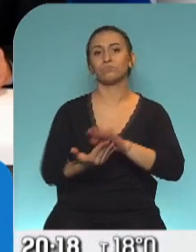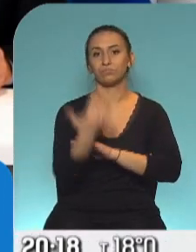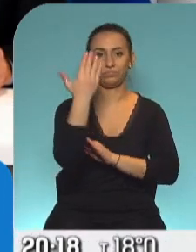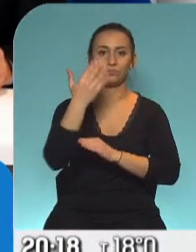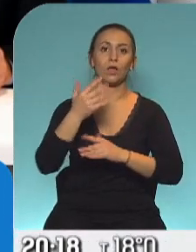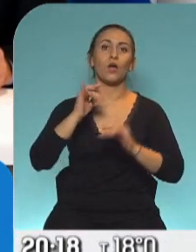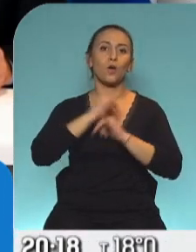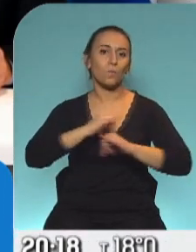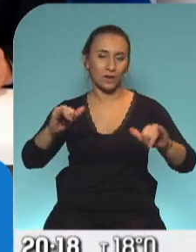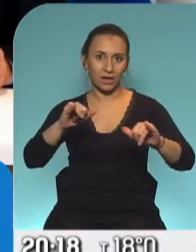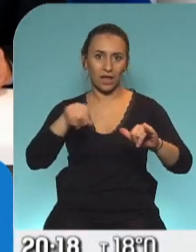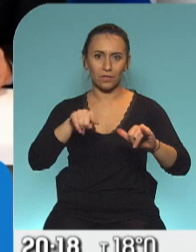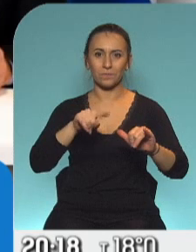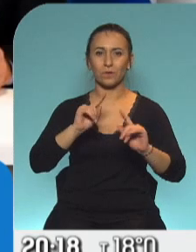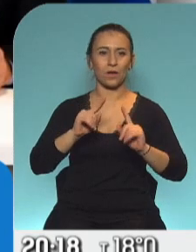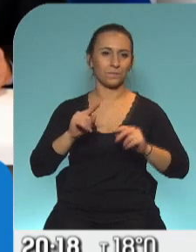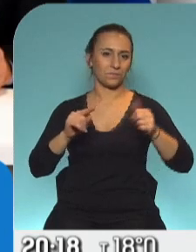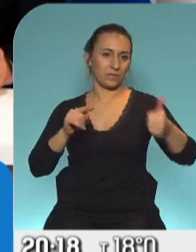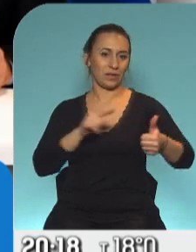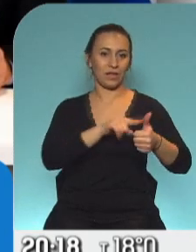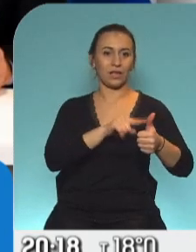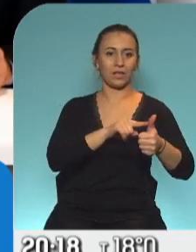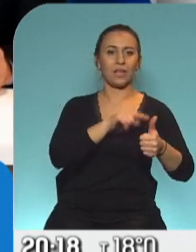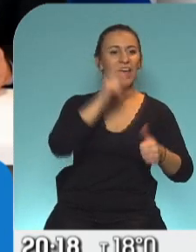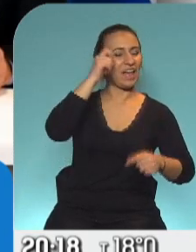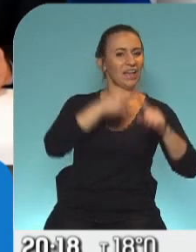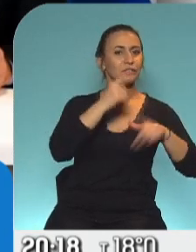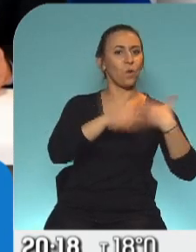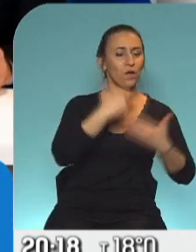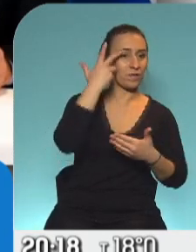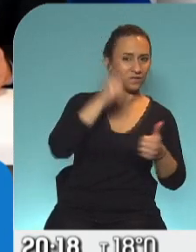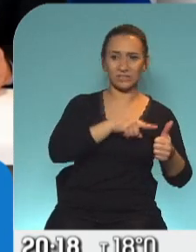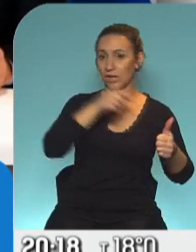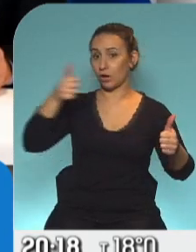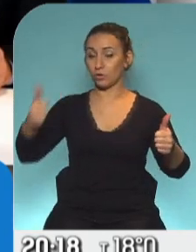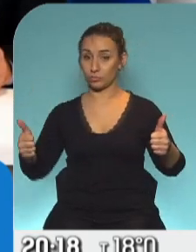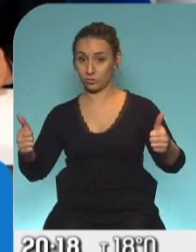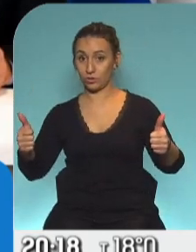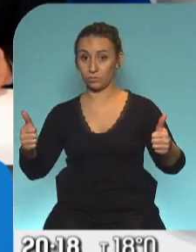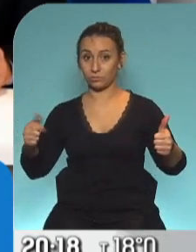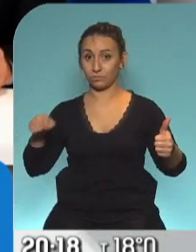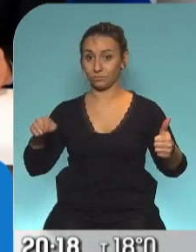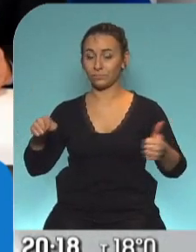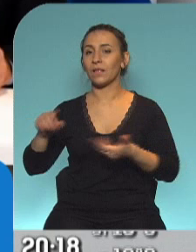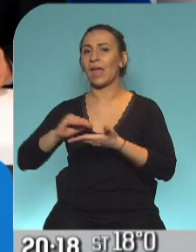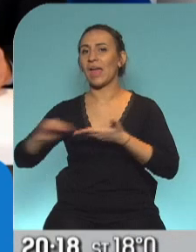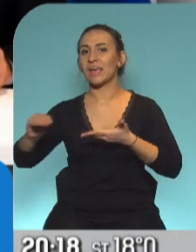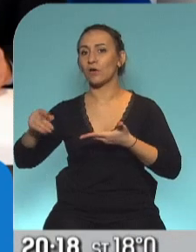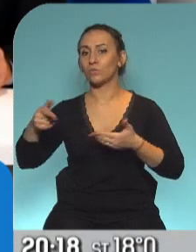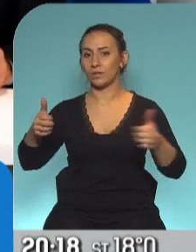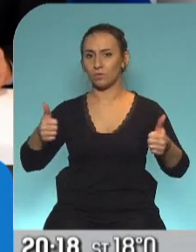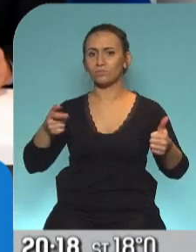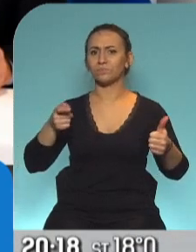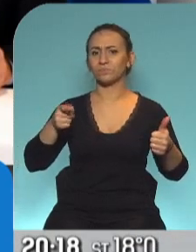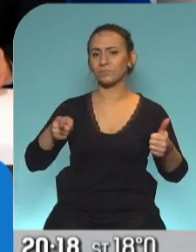para... El de la punta es Youri Dorcaev, un exjugador francés, y el de la otra punta es un ejecutivo, sí, ¿verdad? Shai